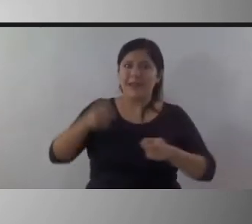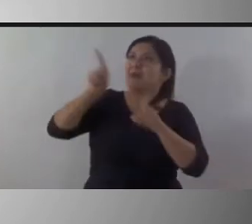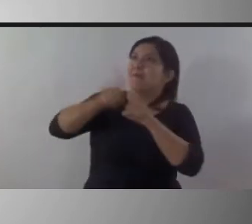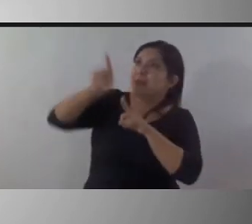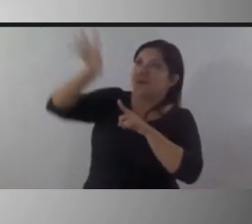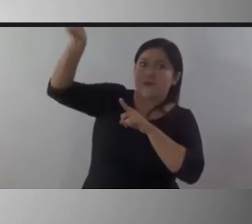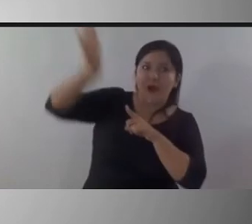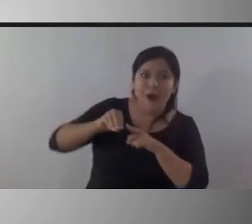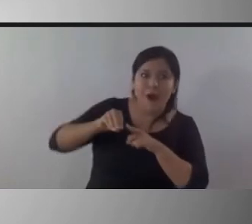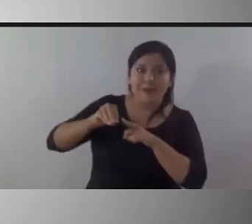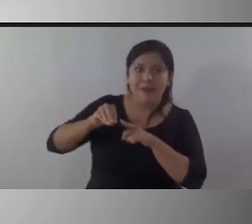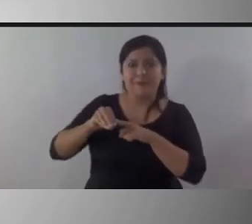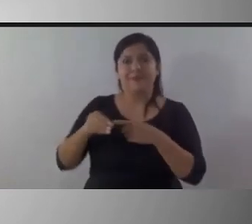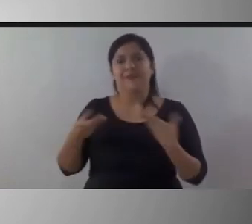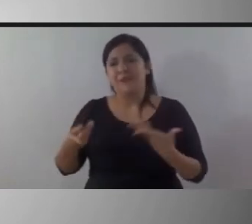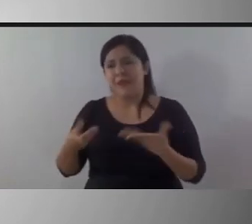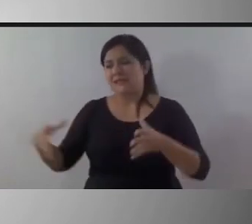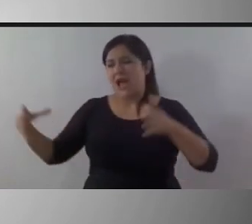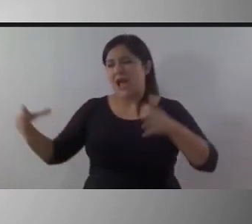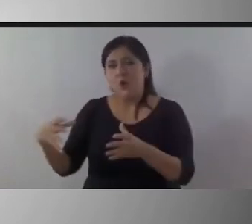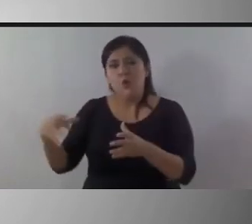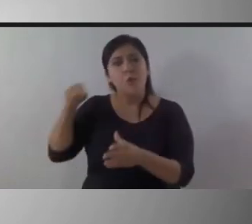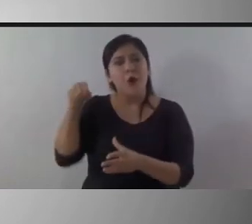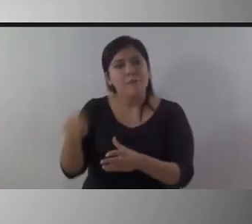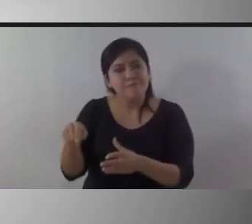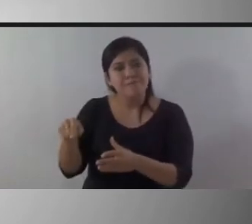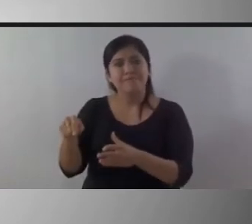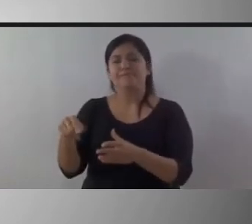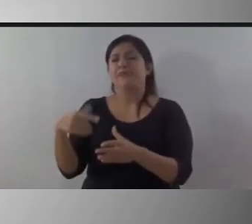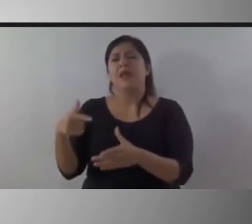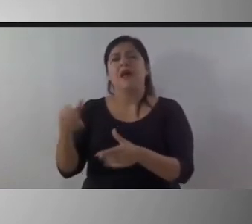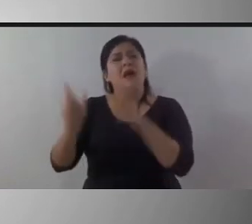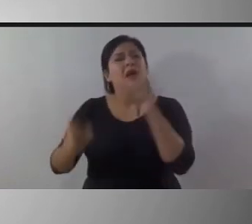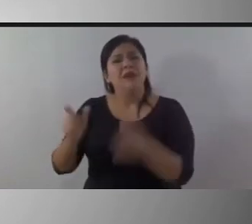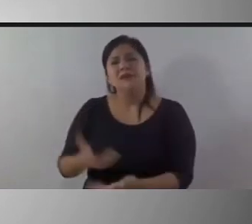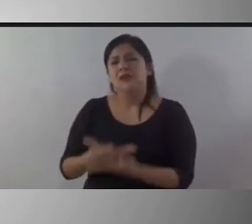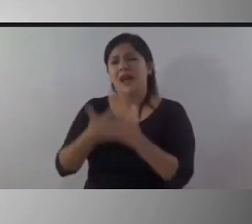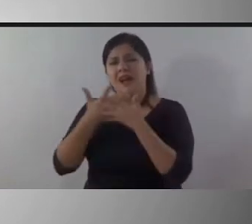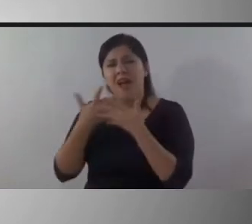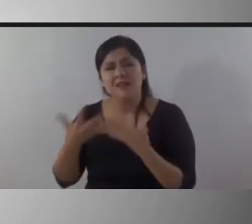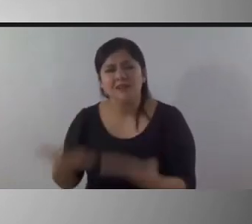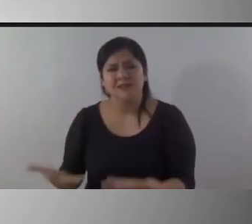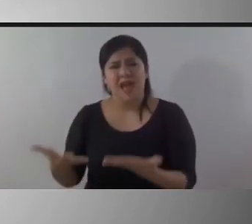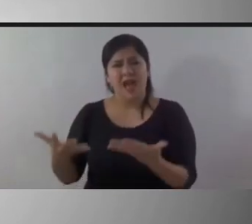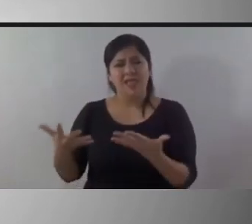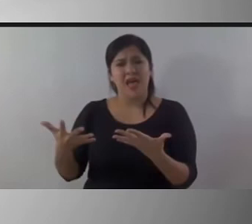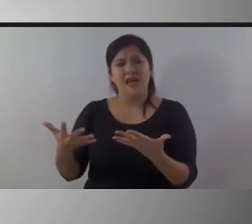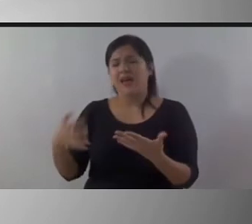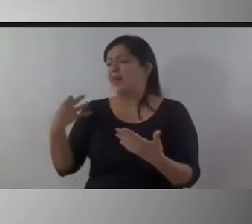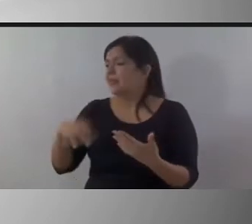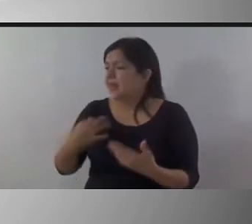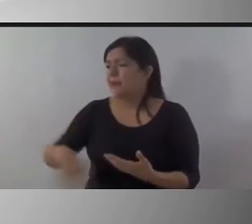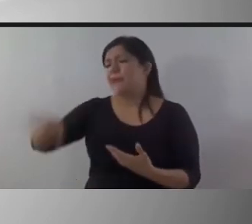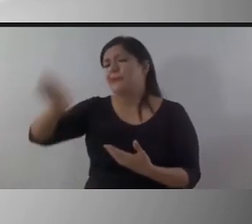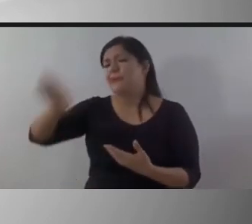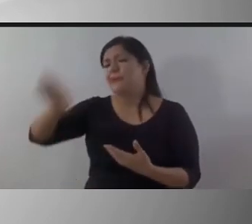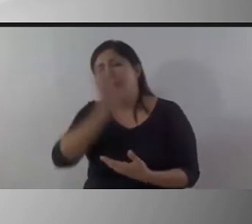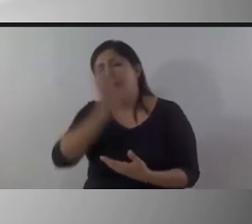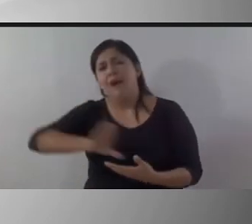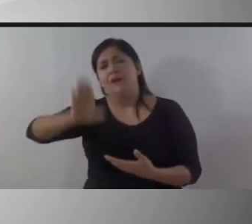son intersex. Es un activismo que requiere muchísima paciencia y muchísimo